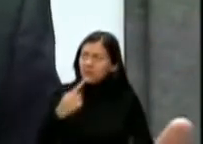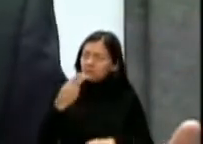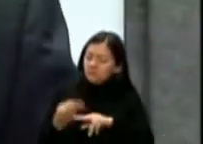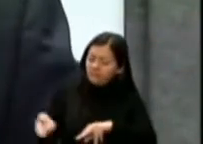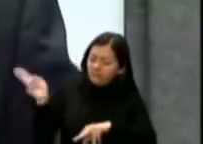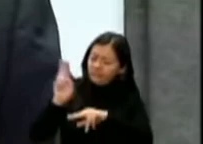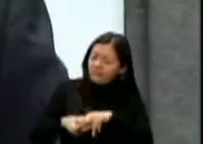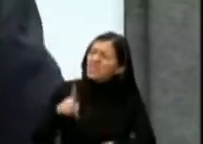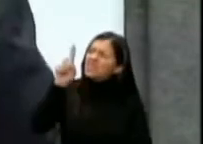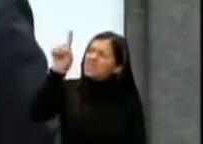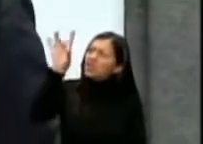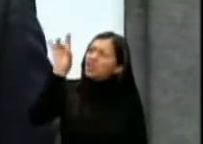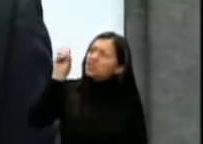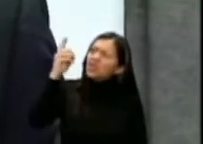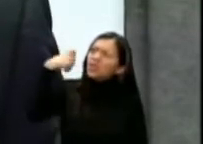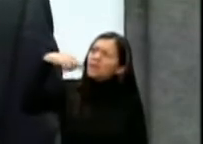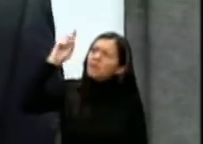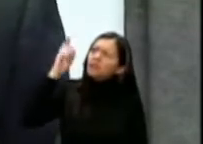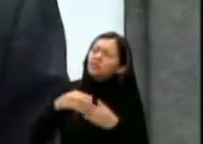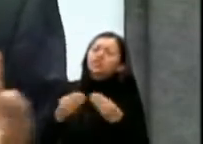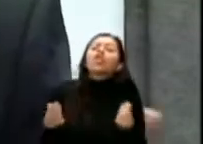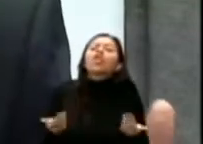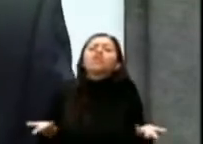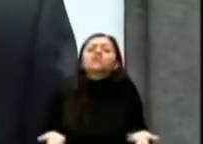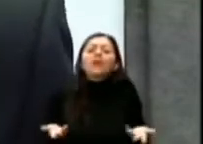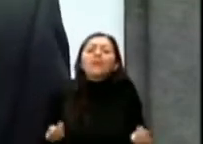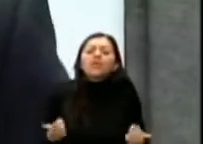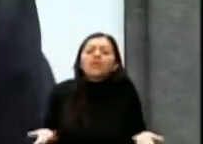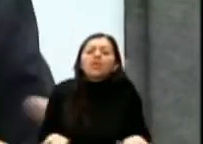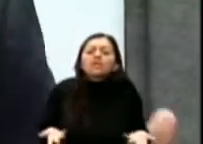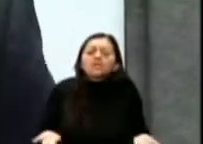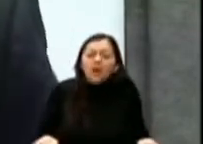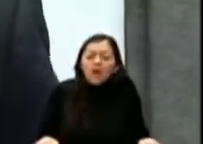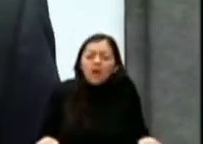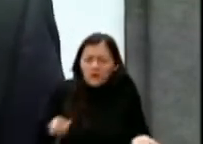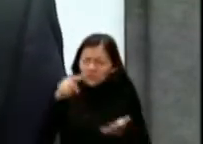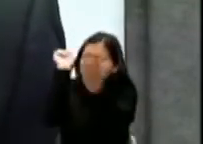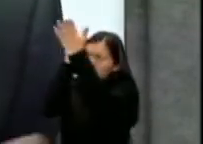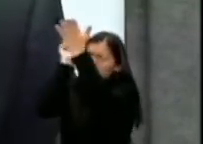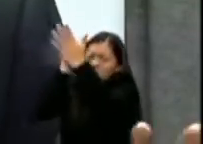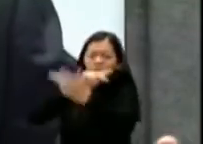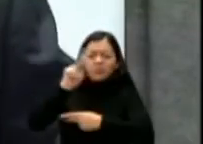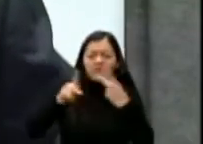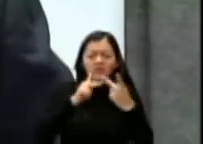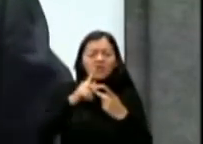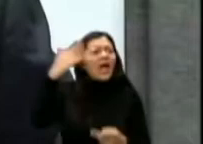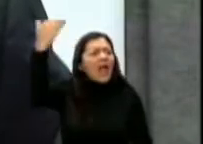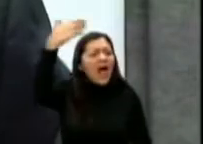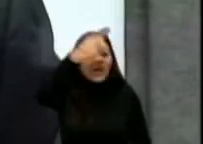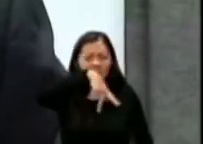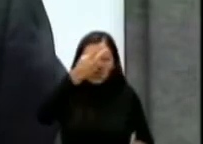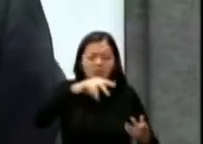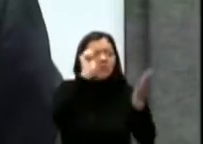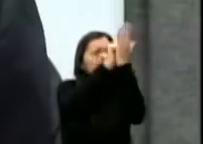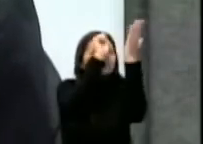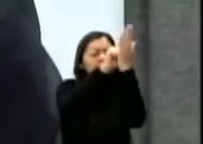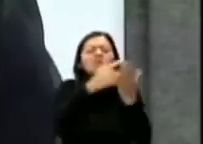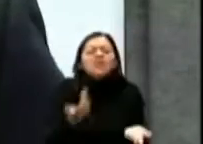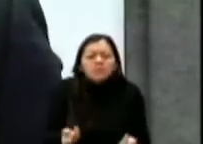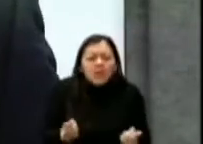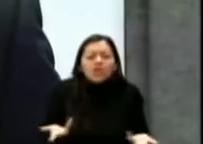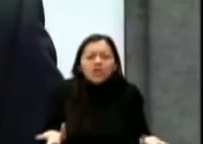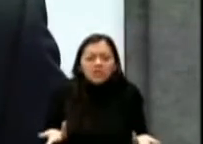millones de dólares más pasa donde están algunos alcaldes a dónde están se ve que hay ciudades que he cambiado radicando cambiado